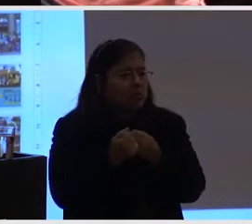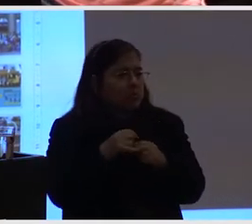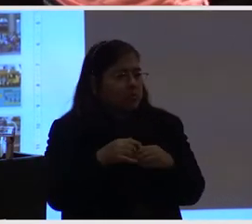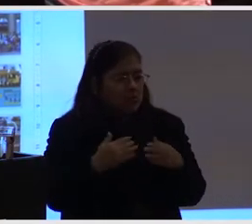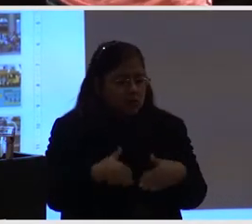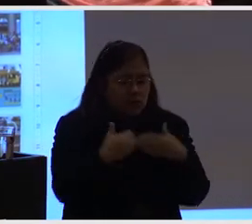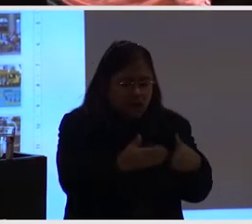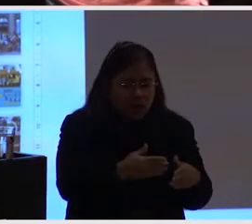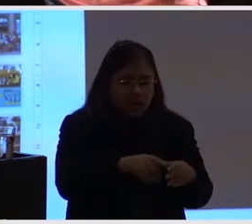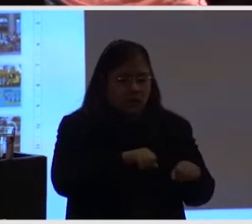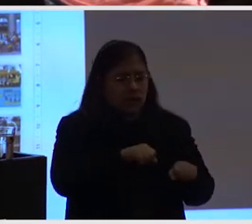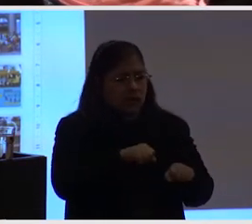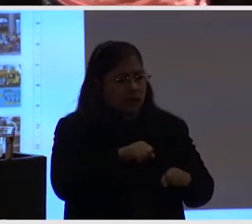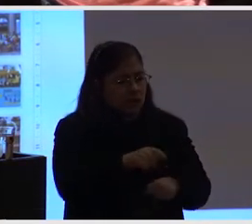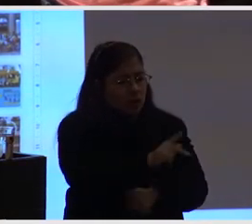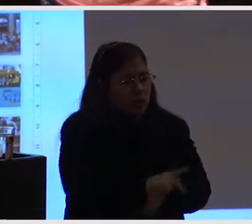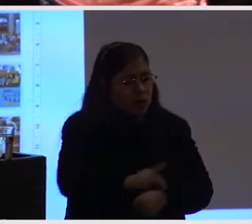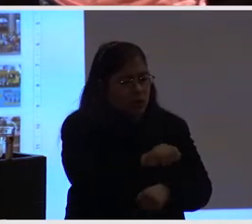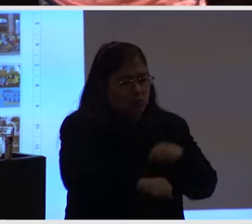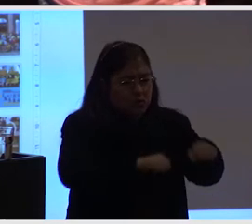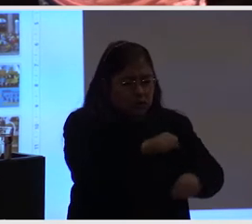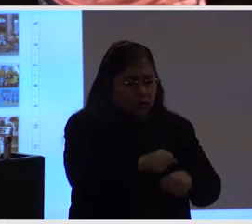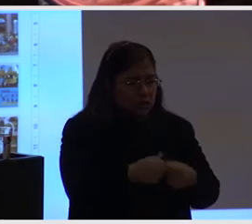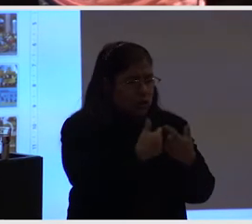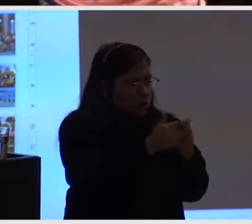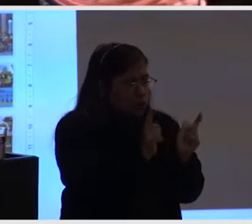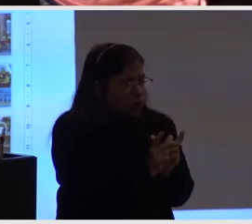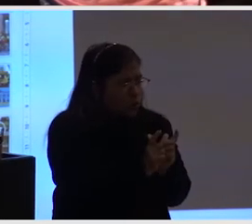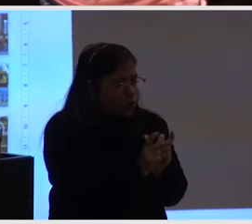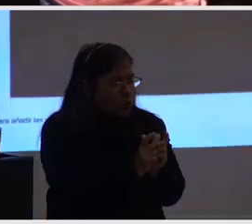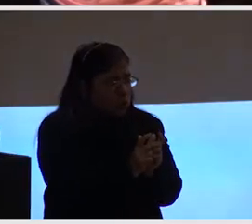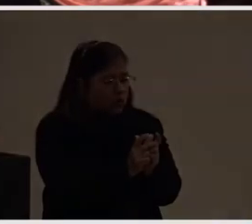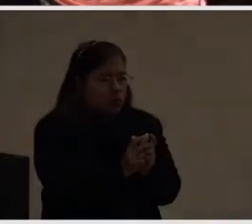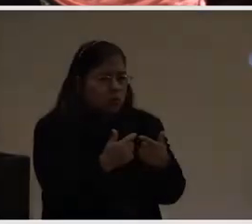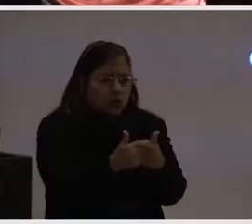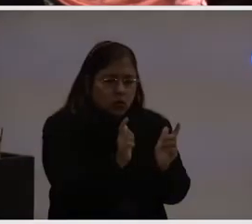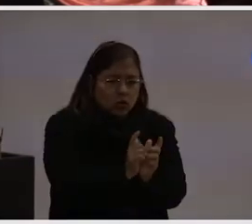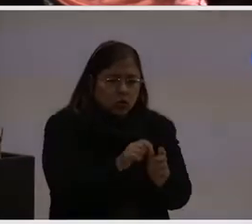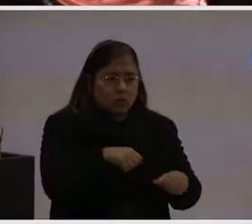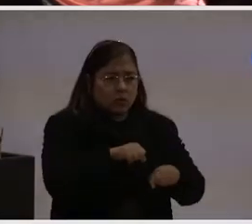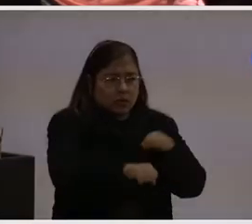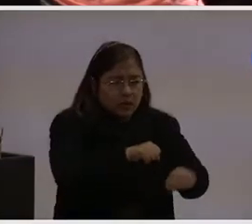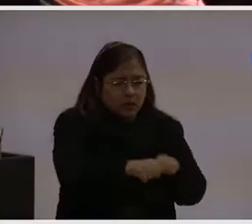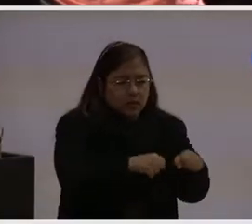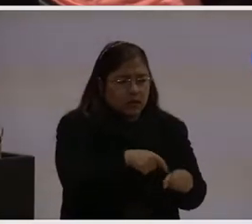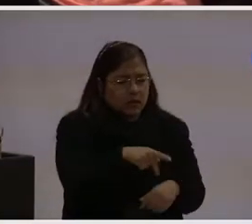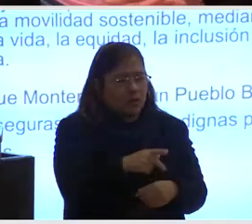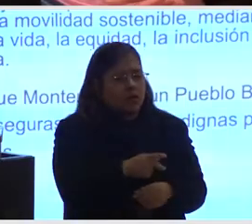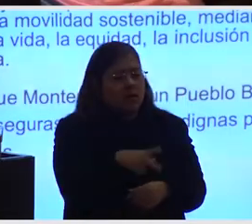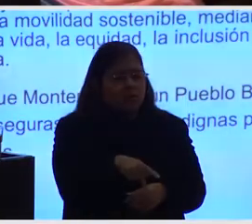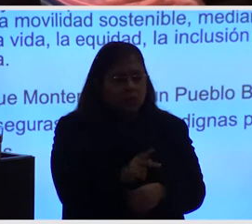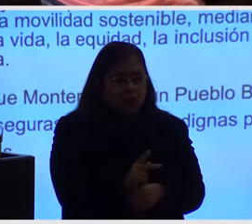ir a diferentes zonas de la ciudad y digamos socializar el tema de hacer